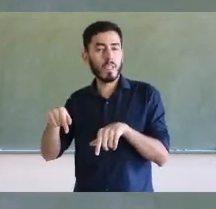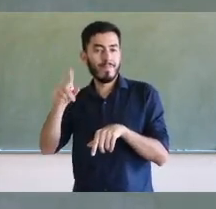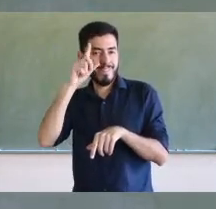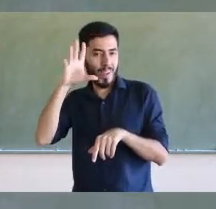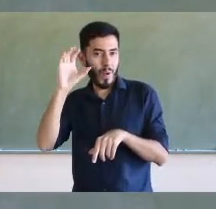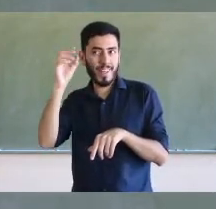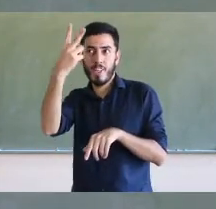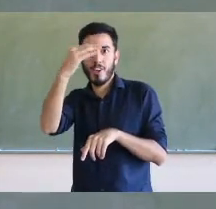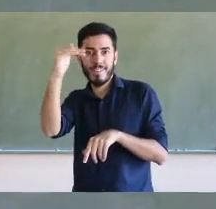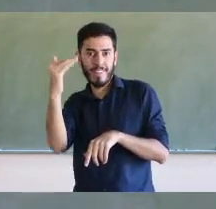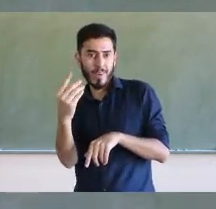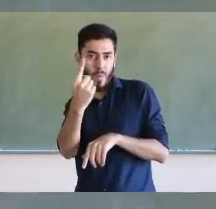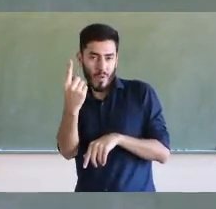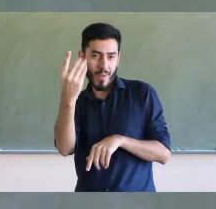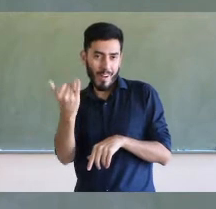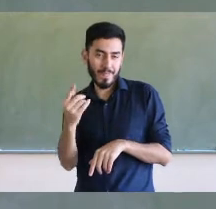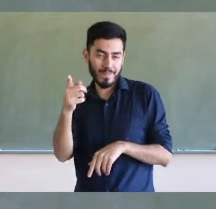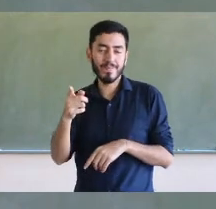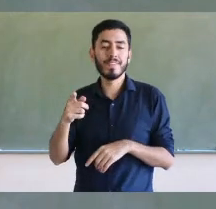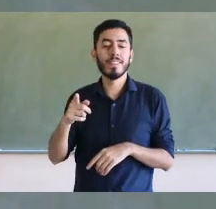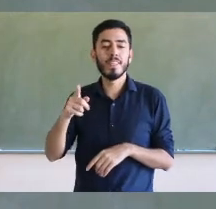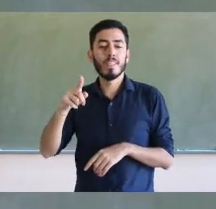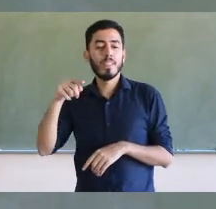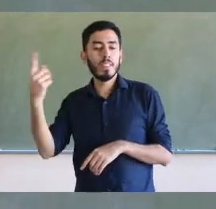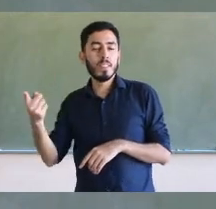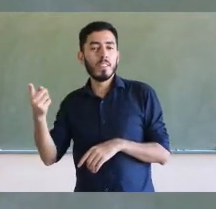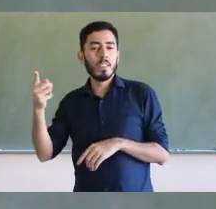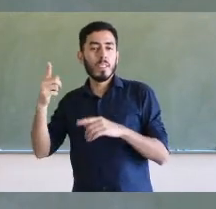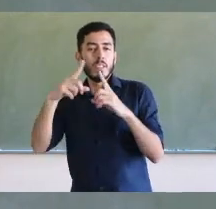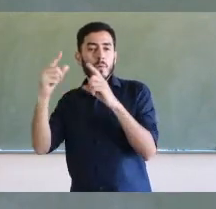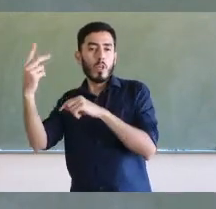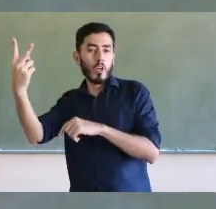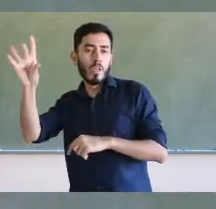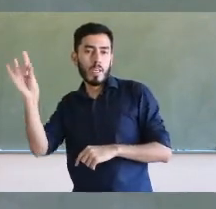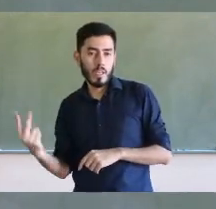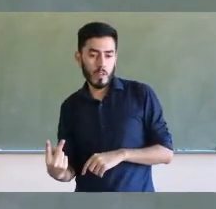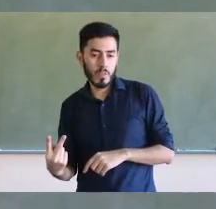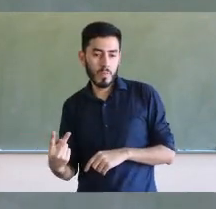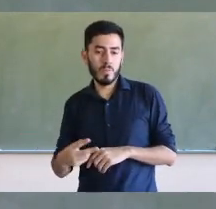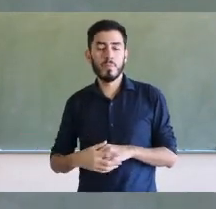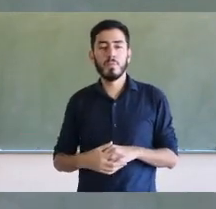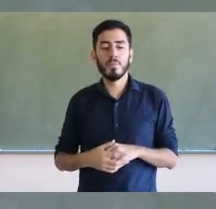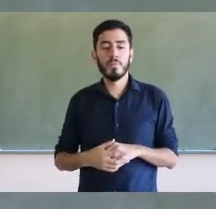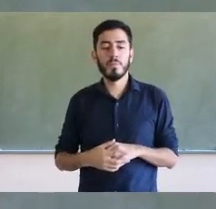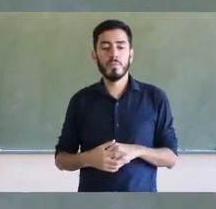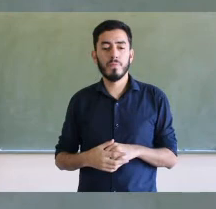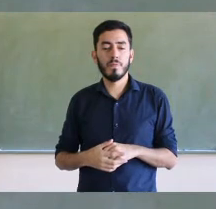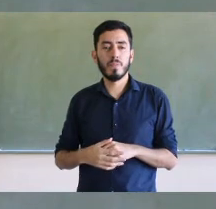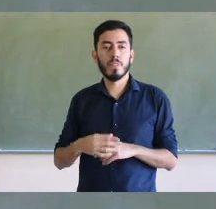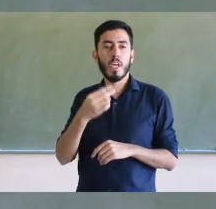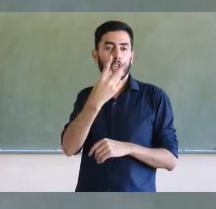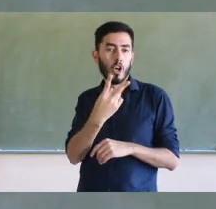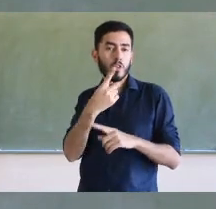recordemos que tenemos un 1 como denominador. Y acá tenemos denominador 2. 2 al 1 lo